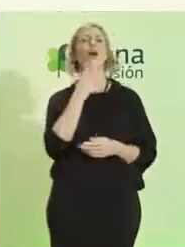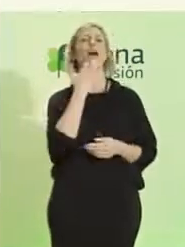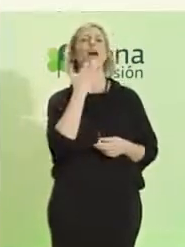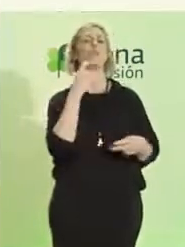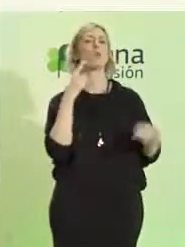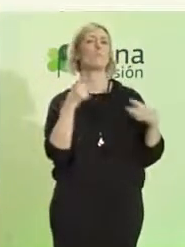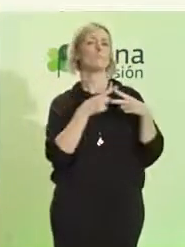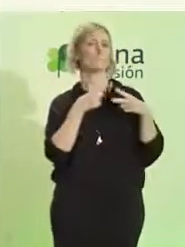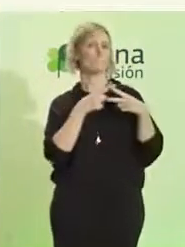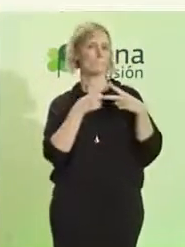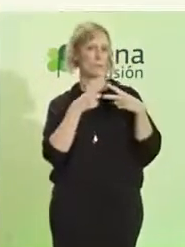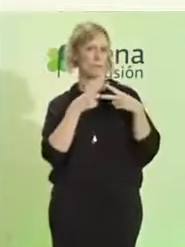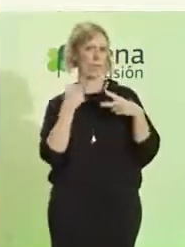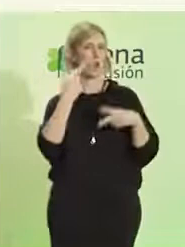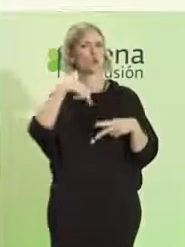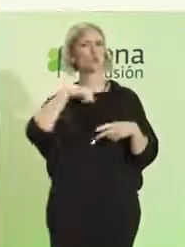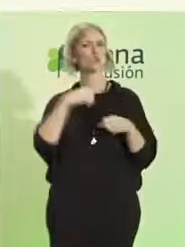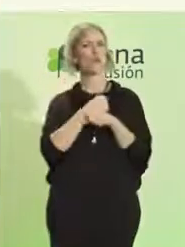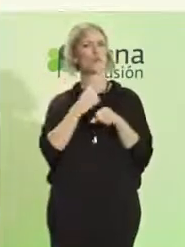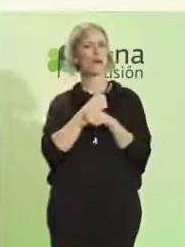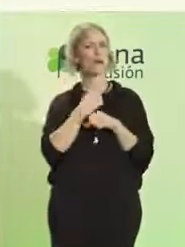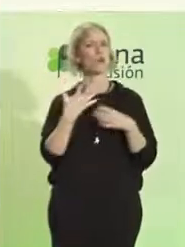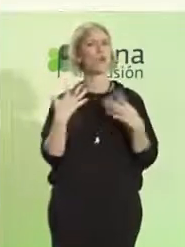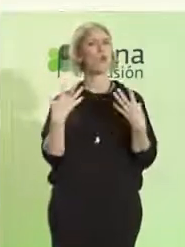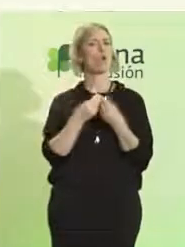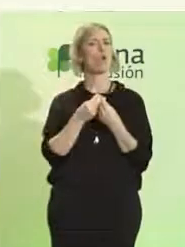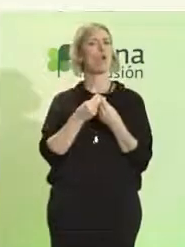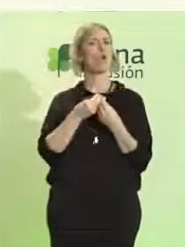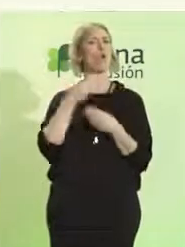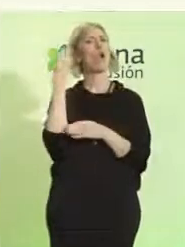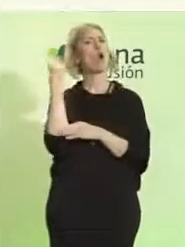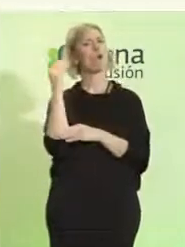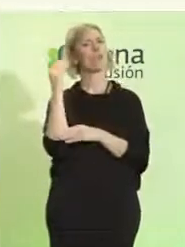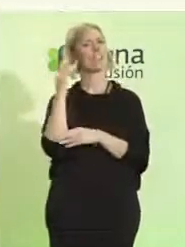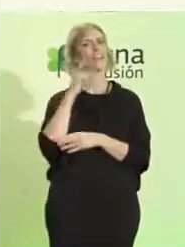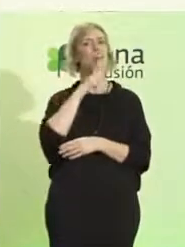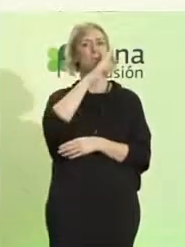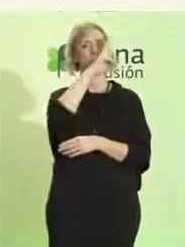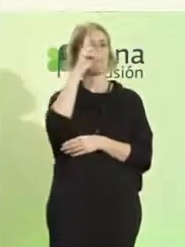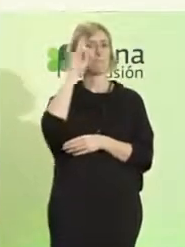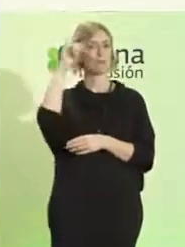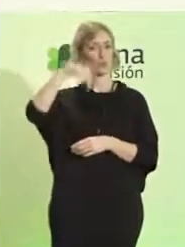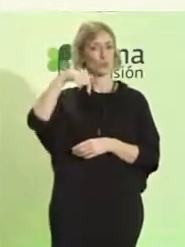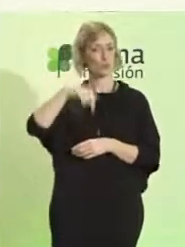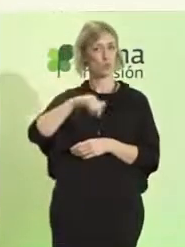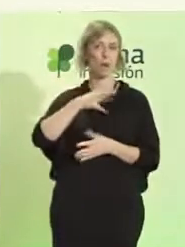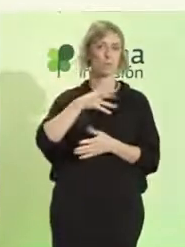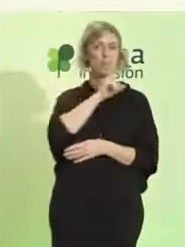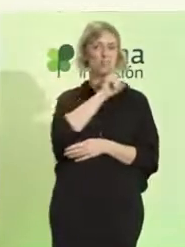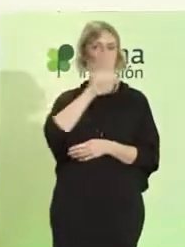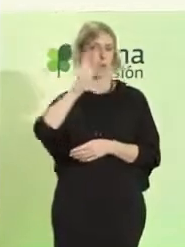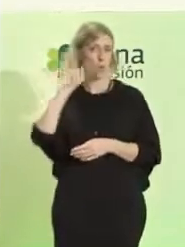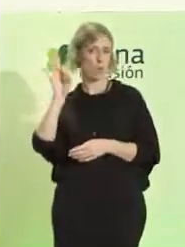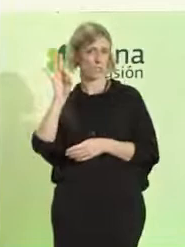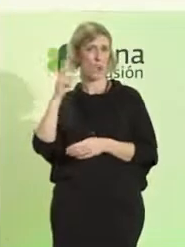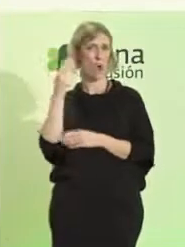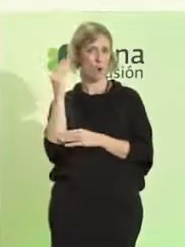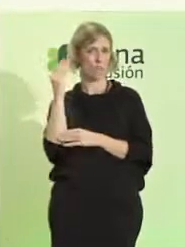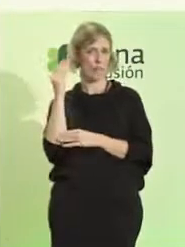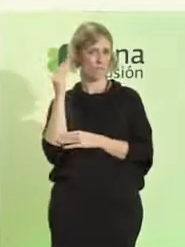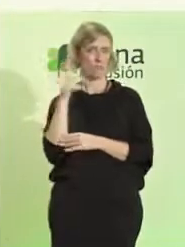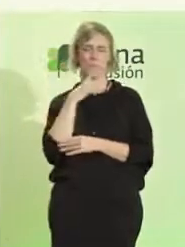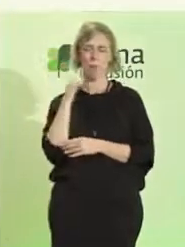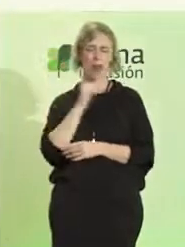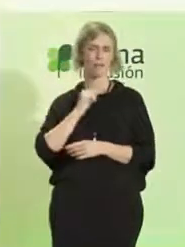mucho con jóvenes del sur de Madrid, con aproximadamente unos 150 que tenemos, majísimos y maravillosos, que vienen de